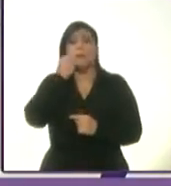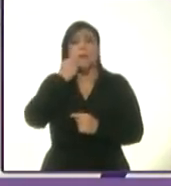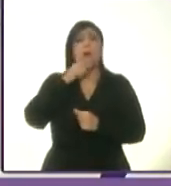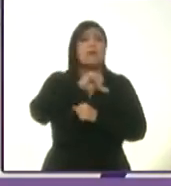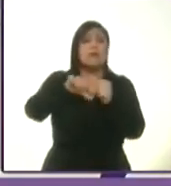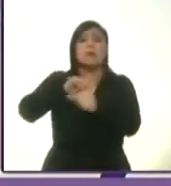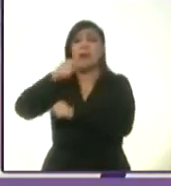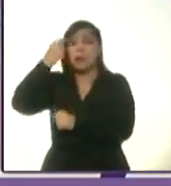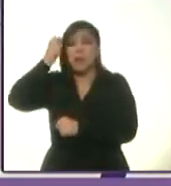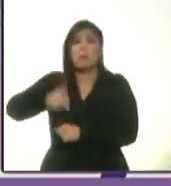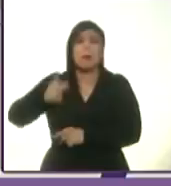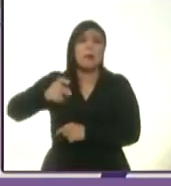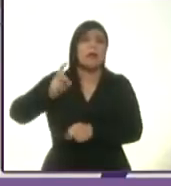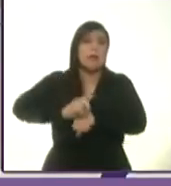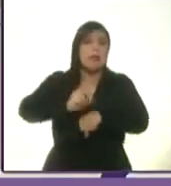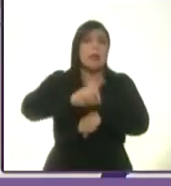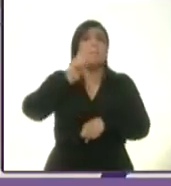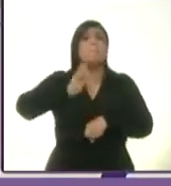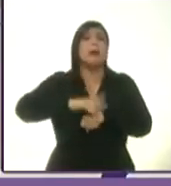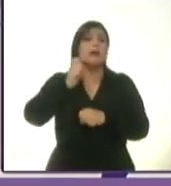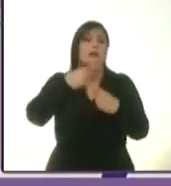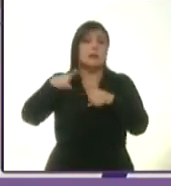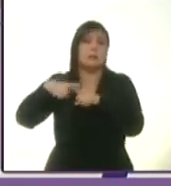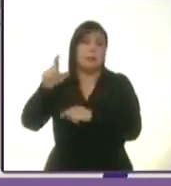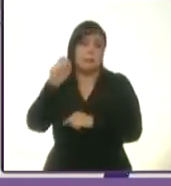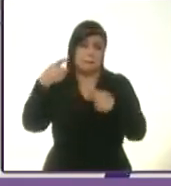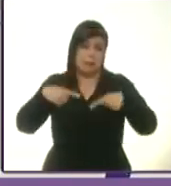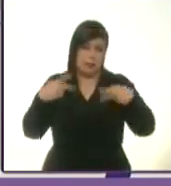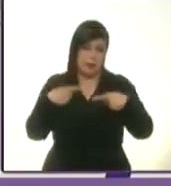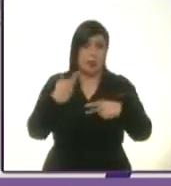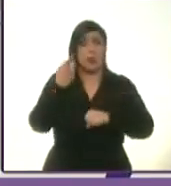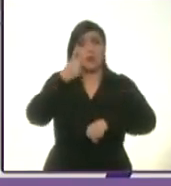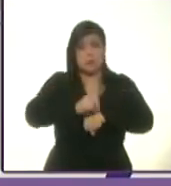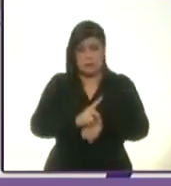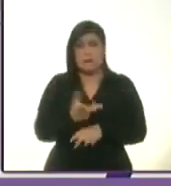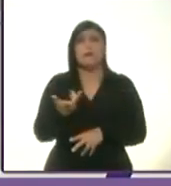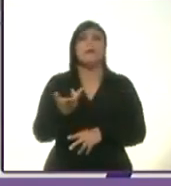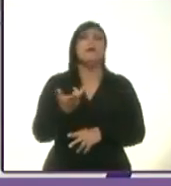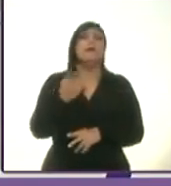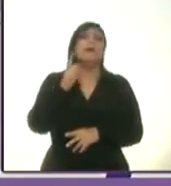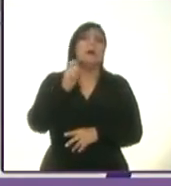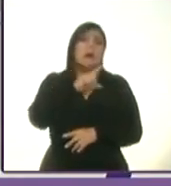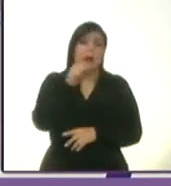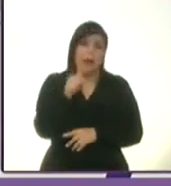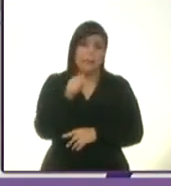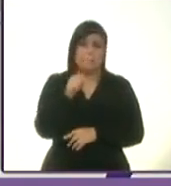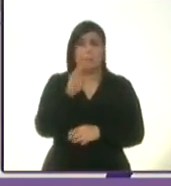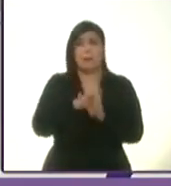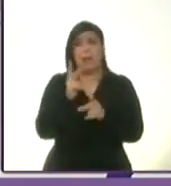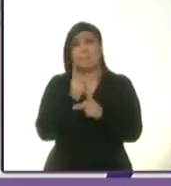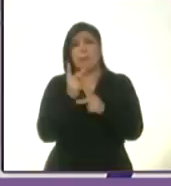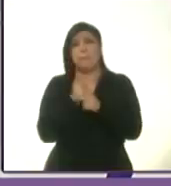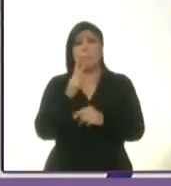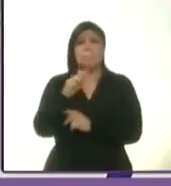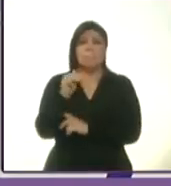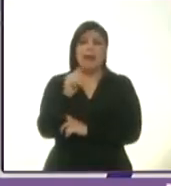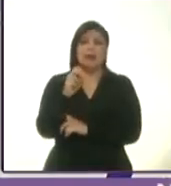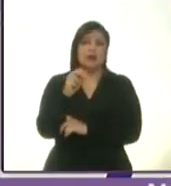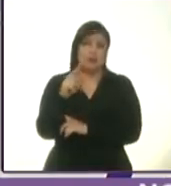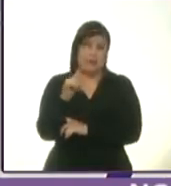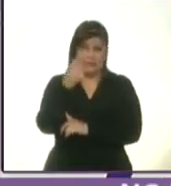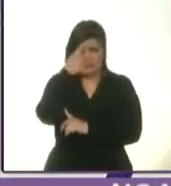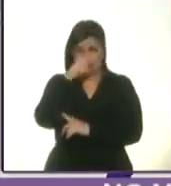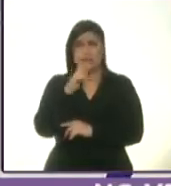todos los días con más de 20 clientes por día durante este periodo las madres eran soledad